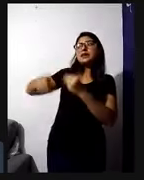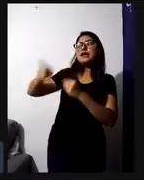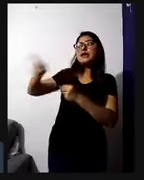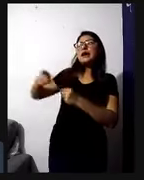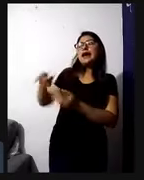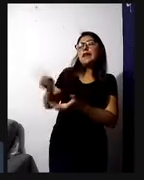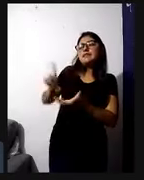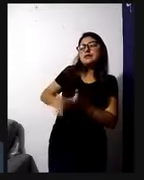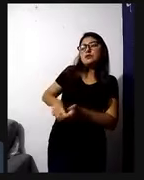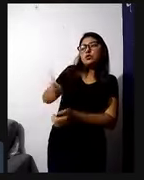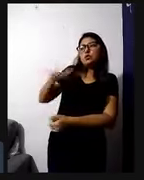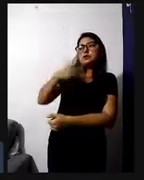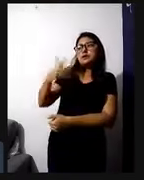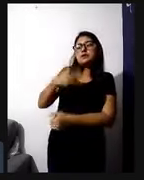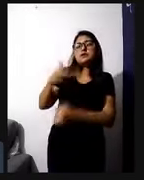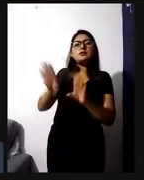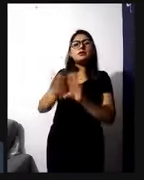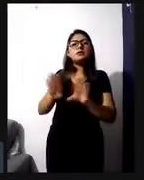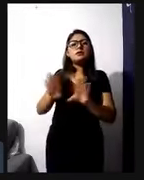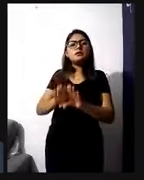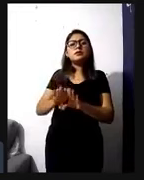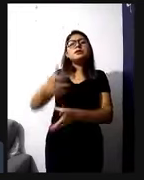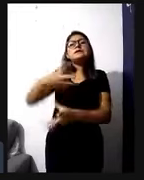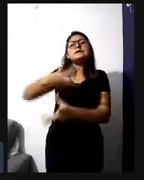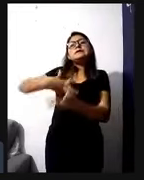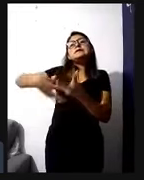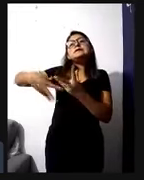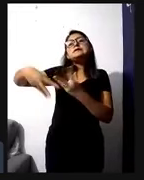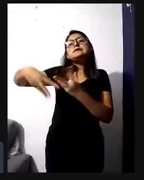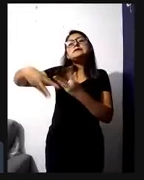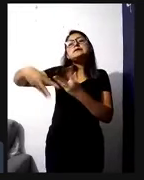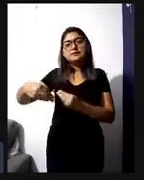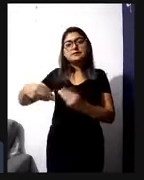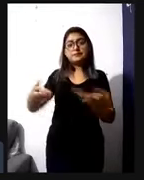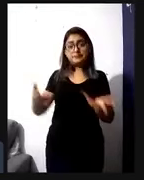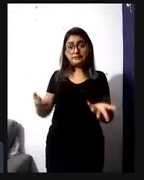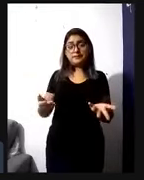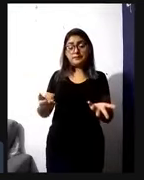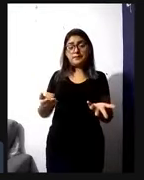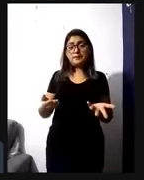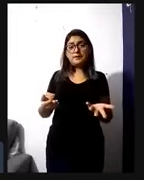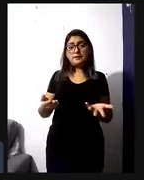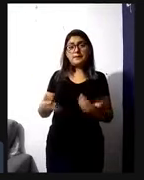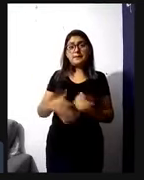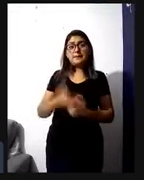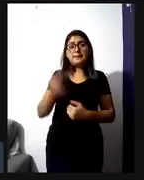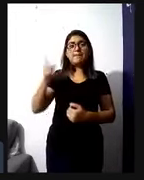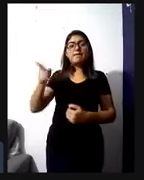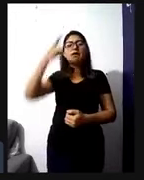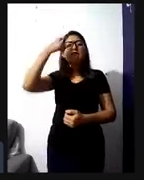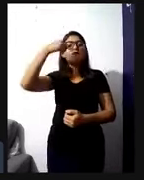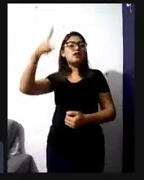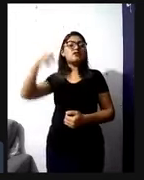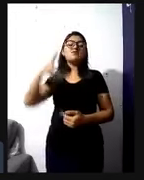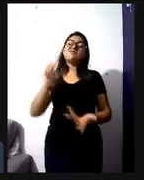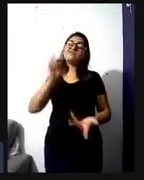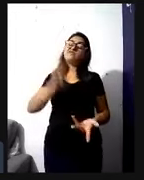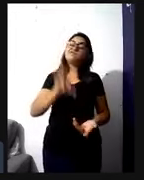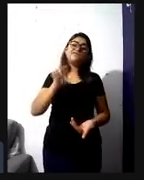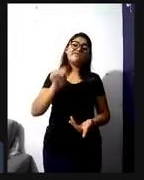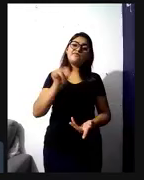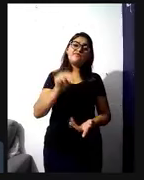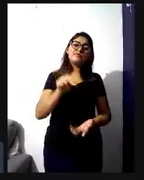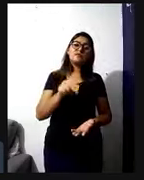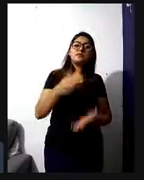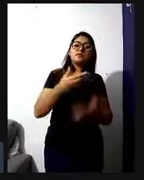está viviendo y ponernos un poquito en su lugar, porque no está nada fácil. Pero con todo el amor del mundo podemos